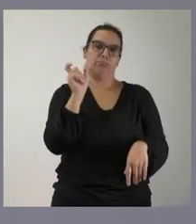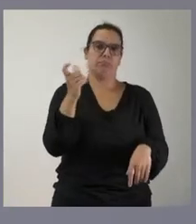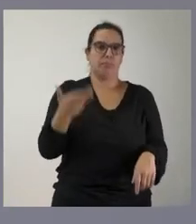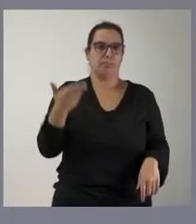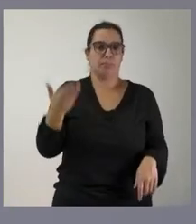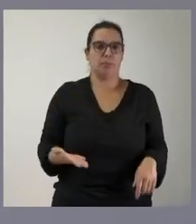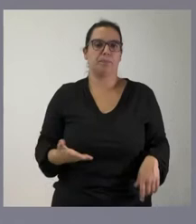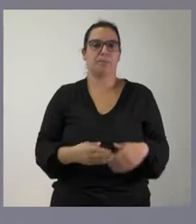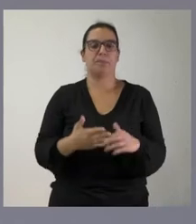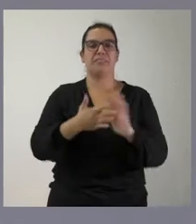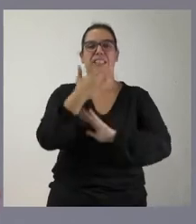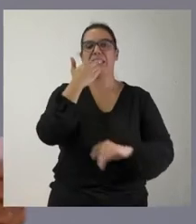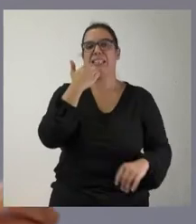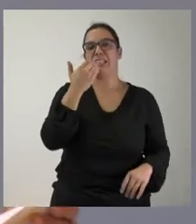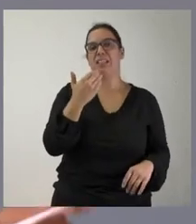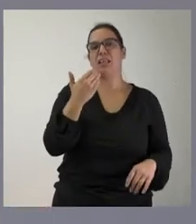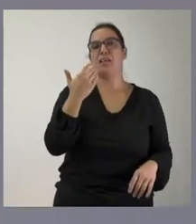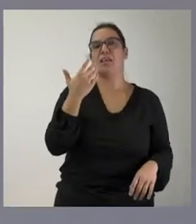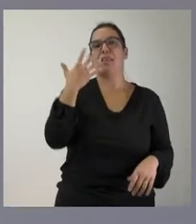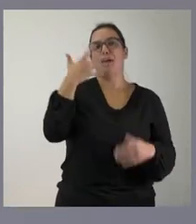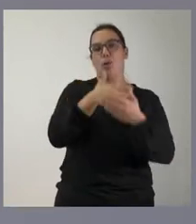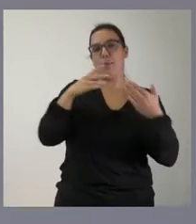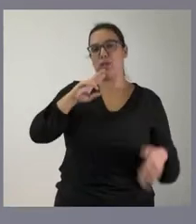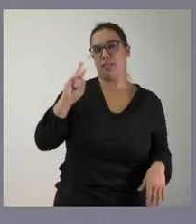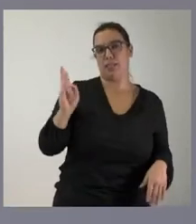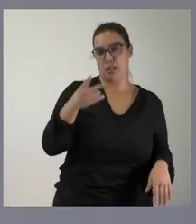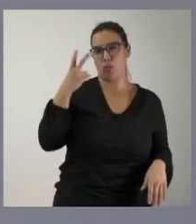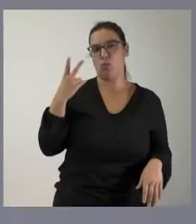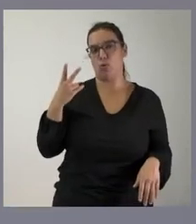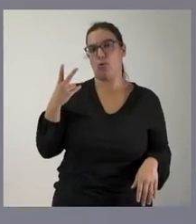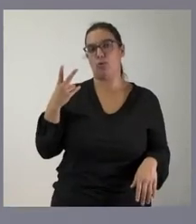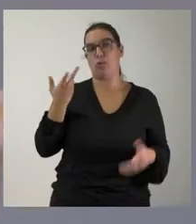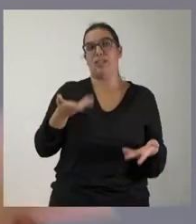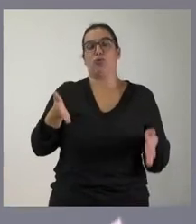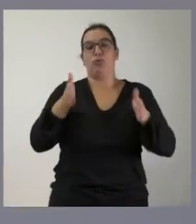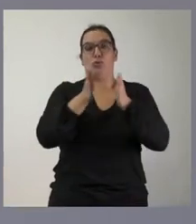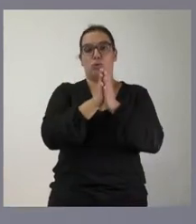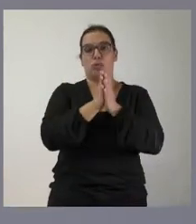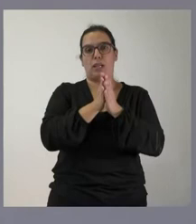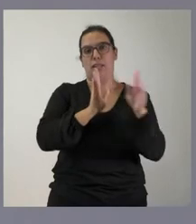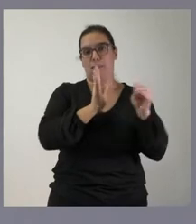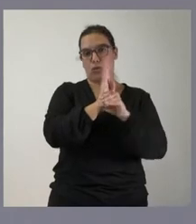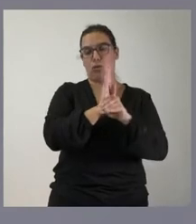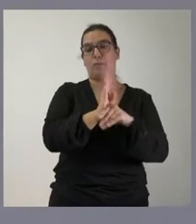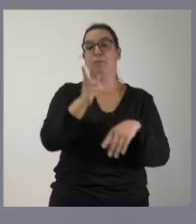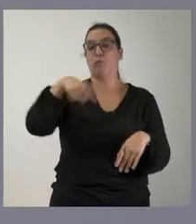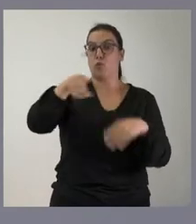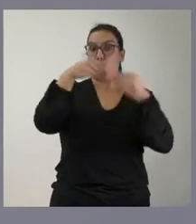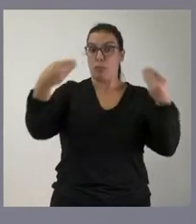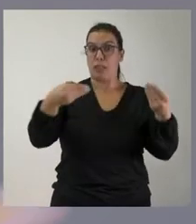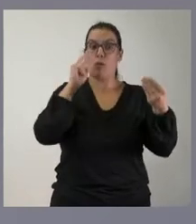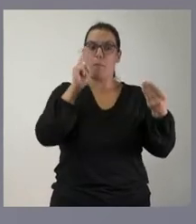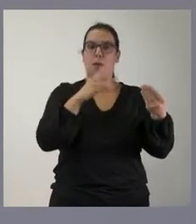estamos hablando de casi el 5 millones de euros de un total de inversión tienen ustedes en la documentación